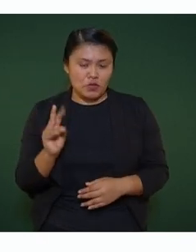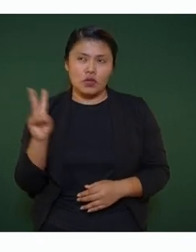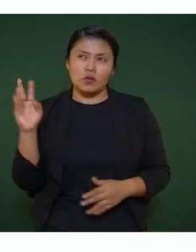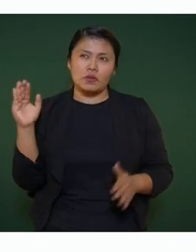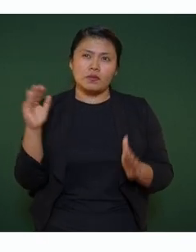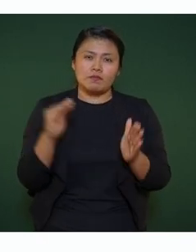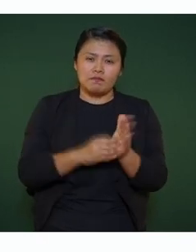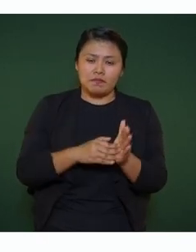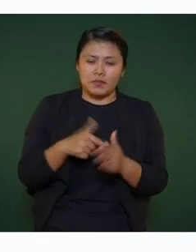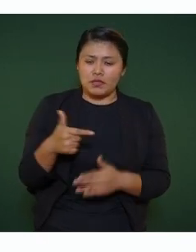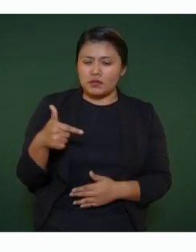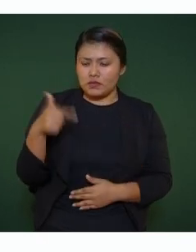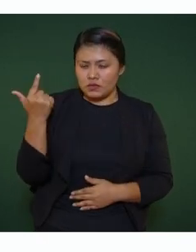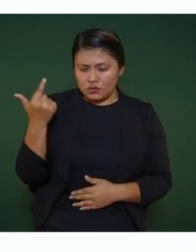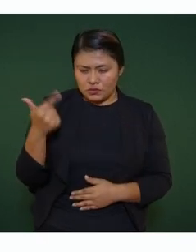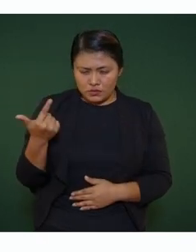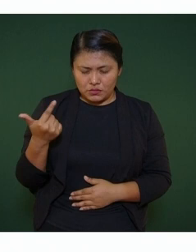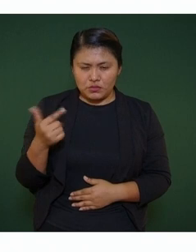2012.